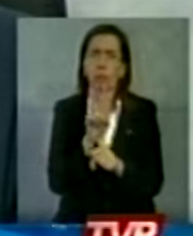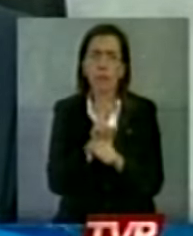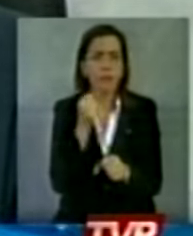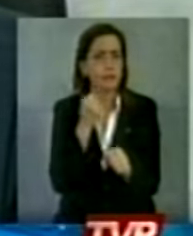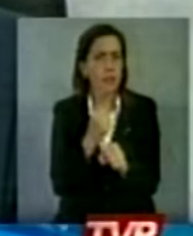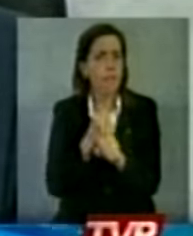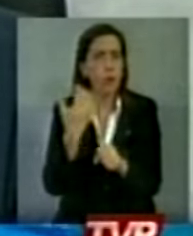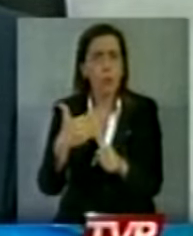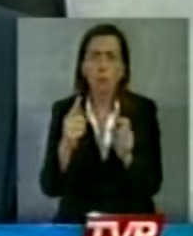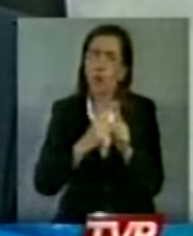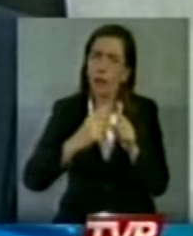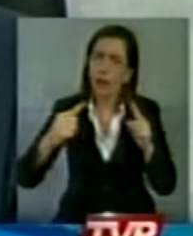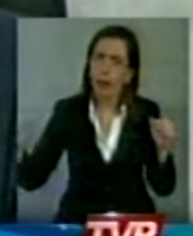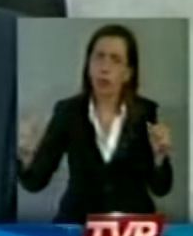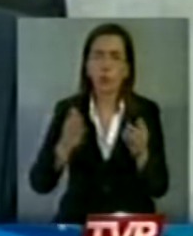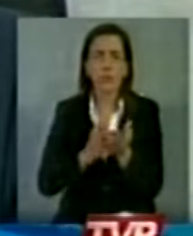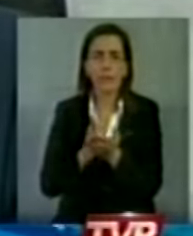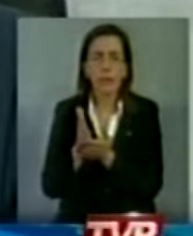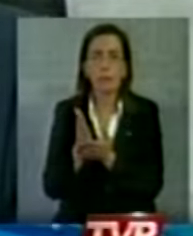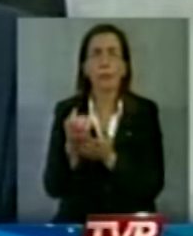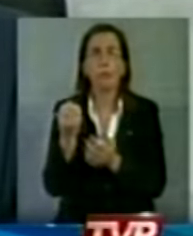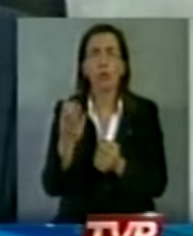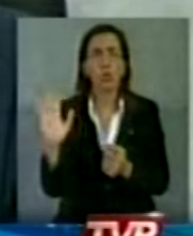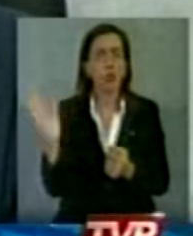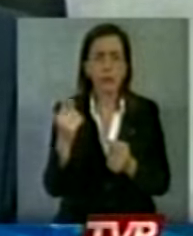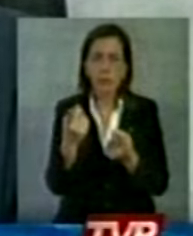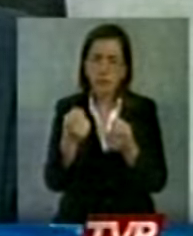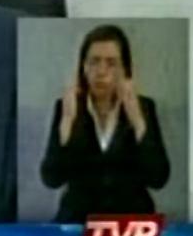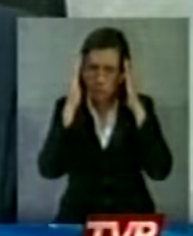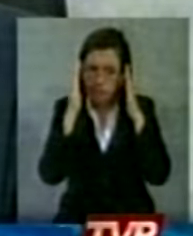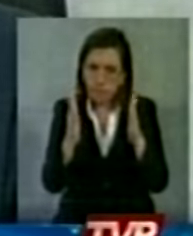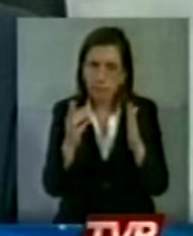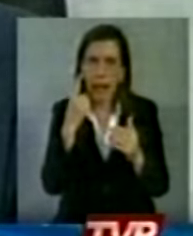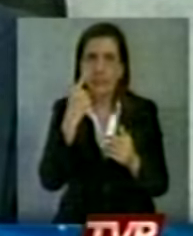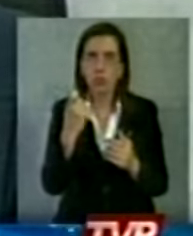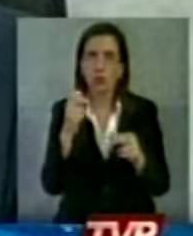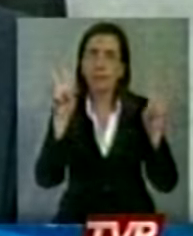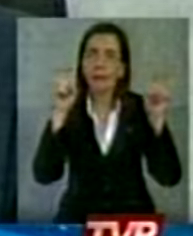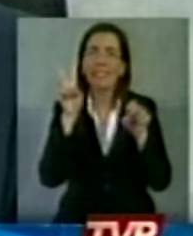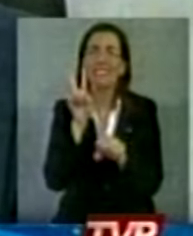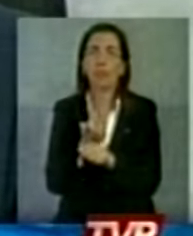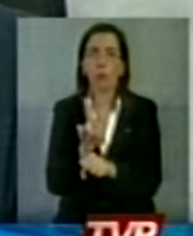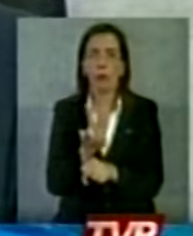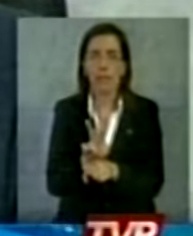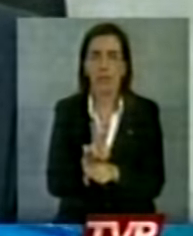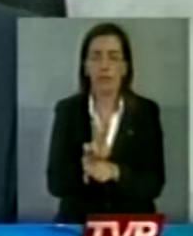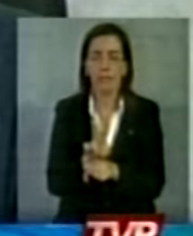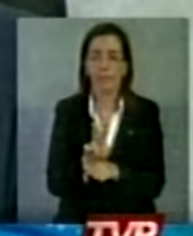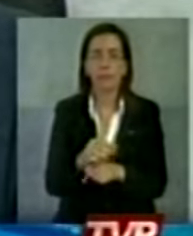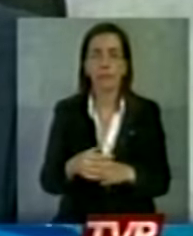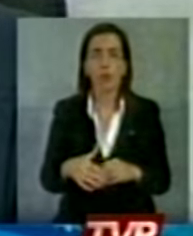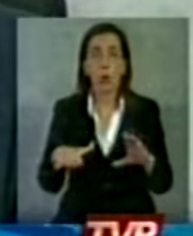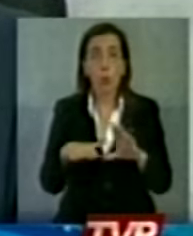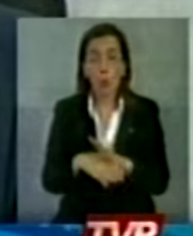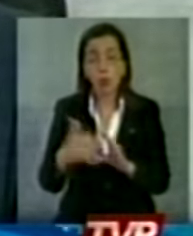política pública que precisa toda nuestra atención, la seguridad. A partir del